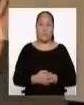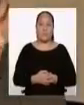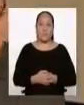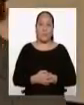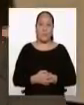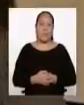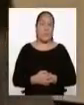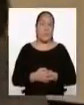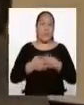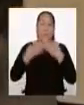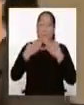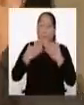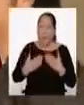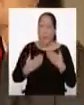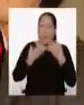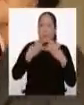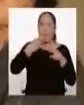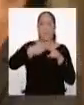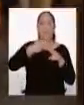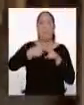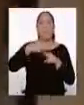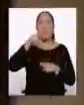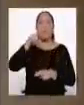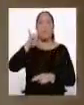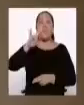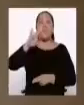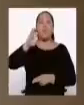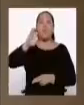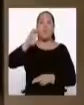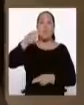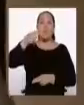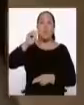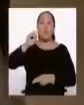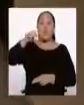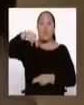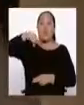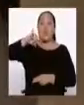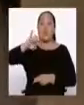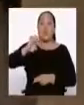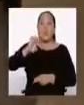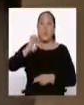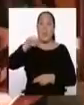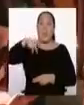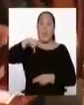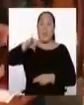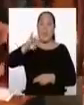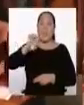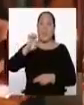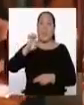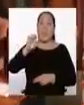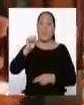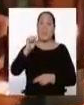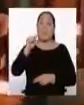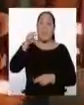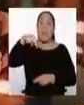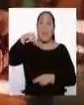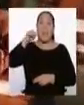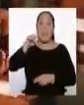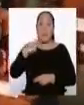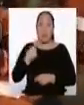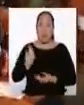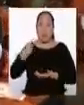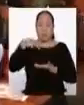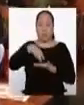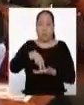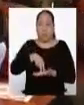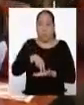Bueno, muchas gracias. Soy Lucho Quequesana y yo estoy parado exactamente aquí de pura